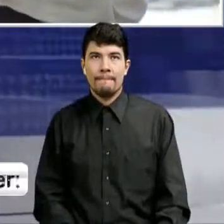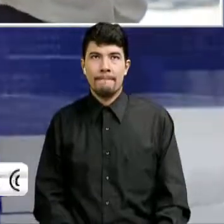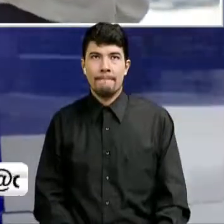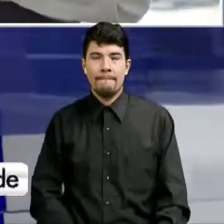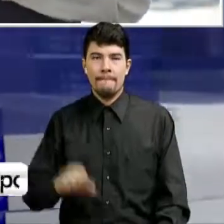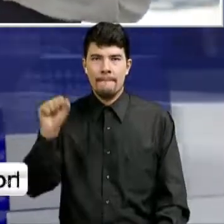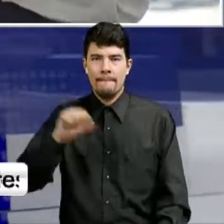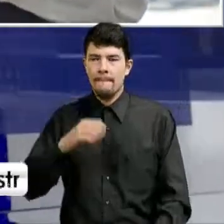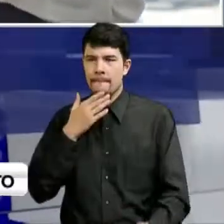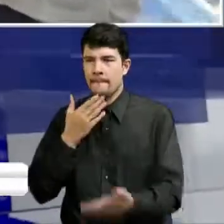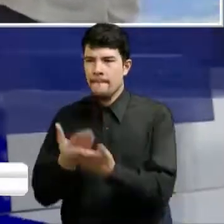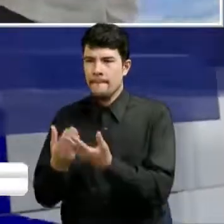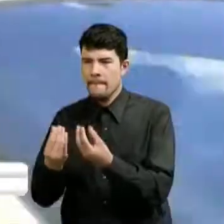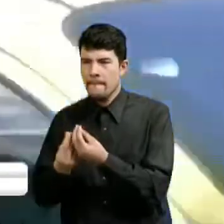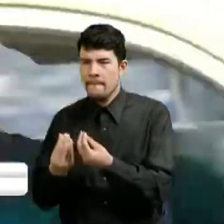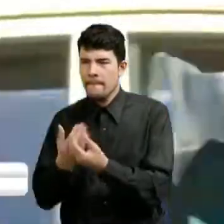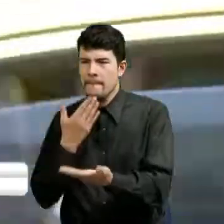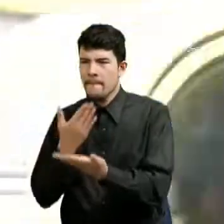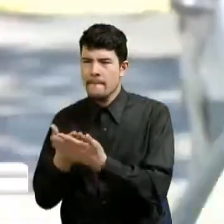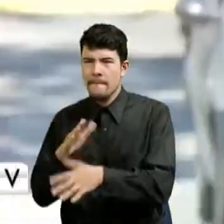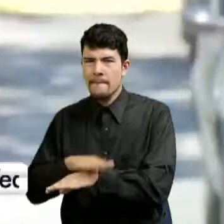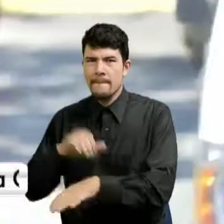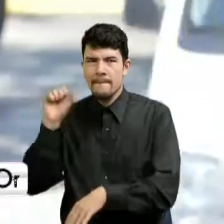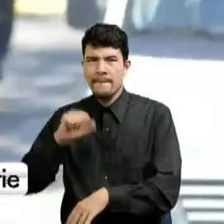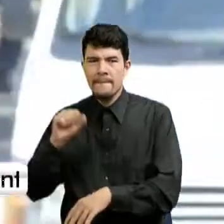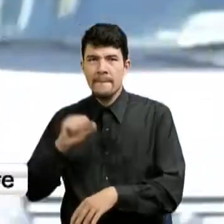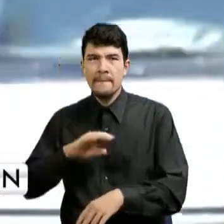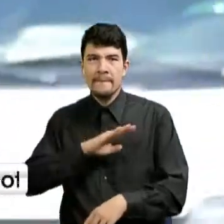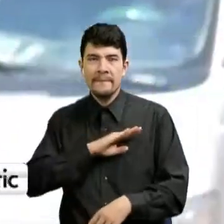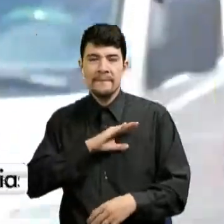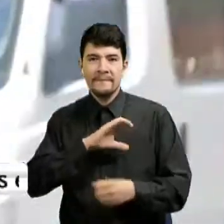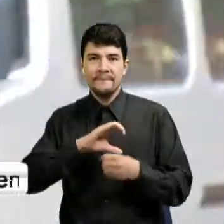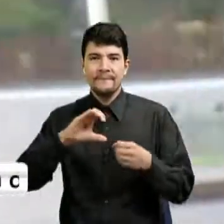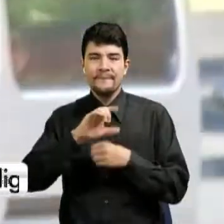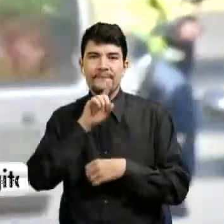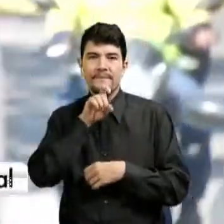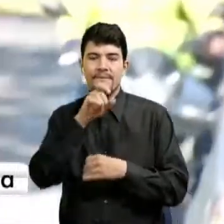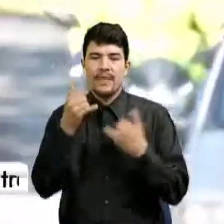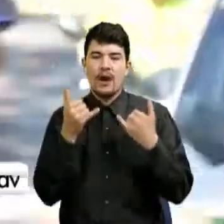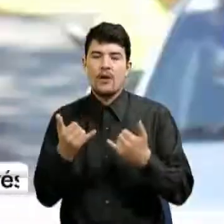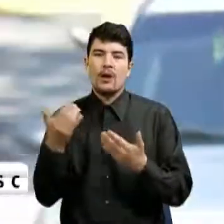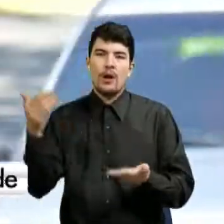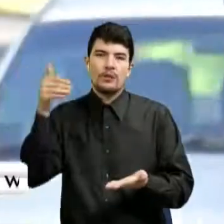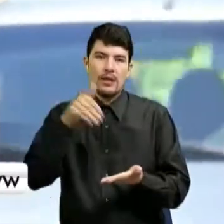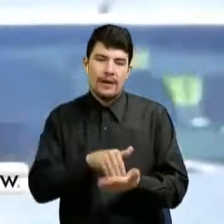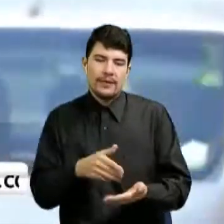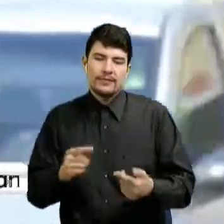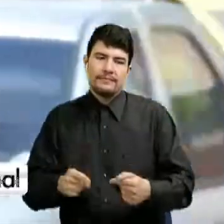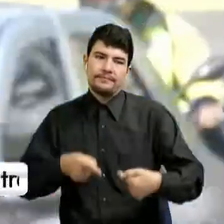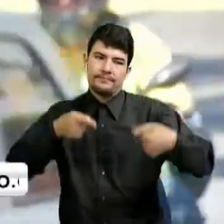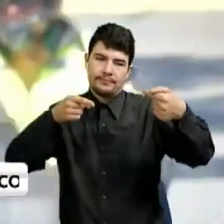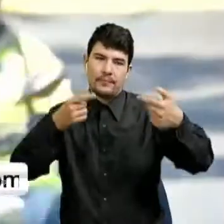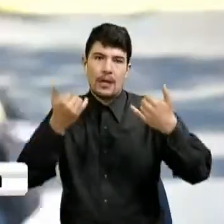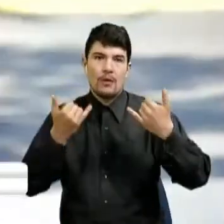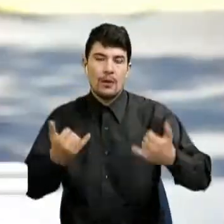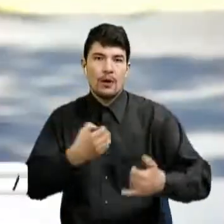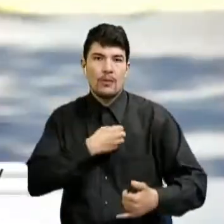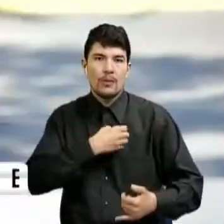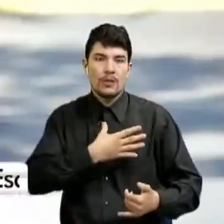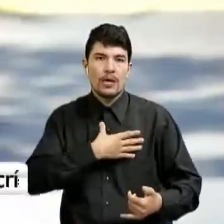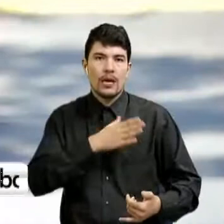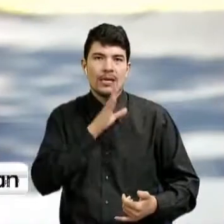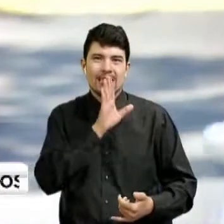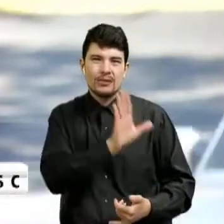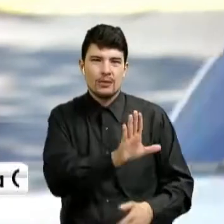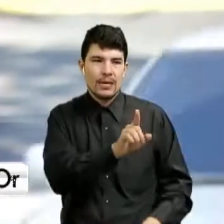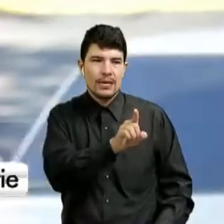gracias compañeros en el estudio muy buenas tardes pues el alcalde de bucaramanga enfrenta una nueva confrontación en esta oportunidad con los